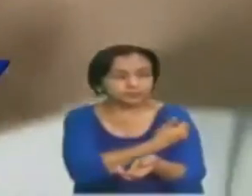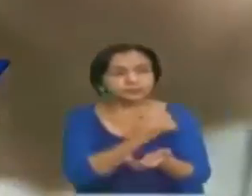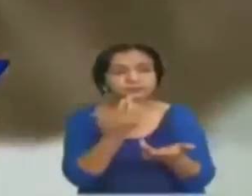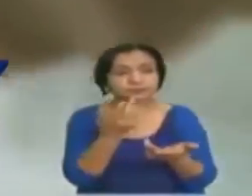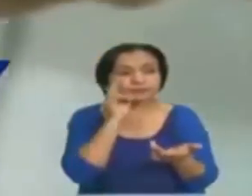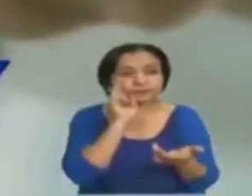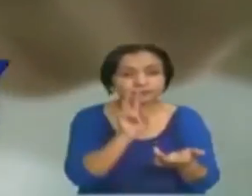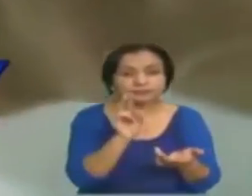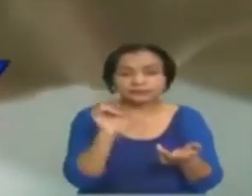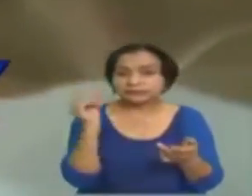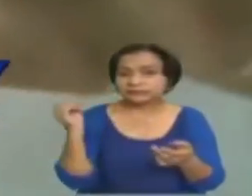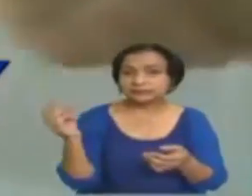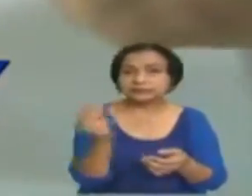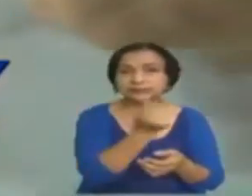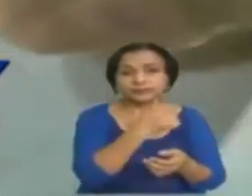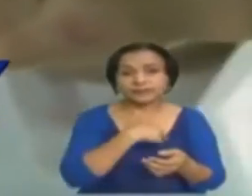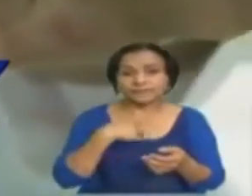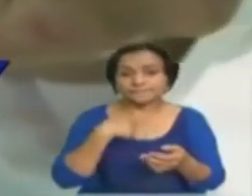con nuestra vocación